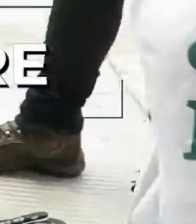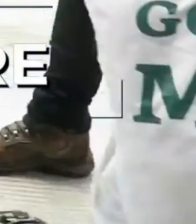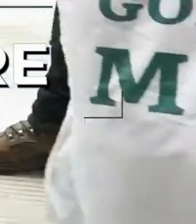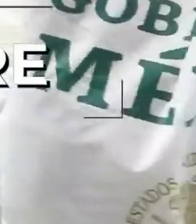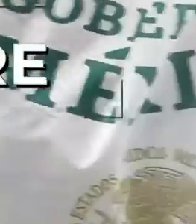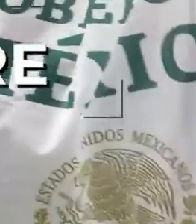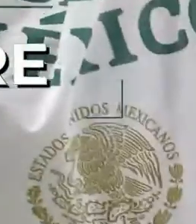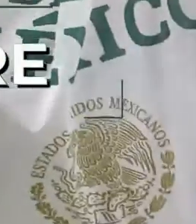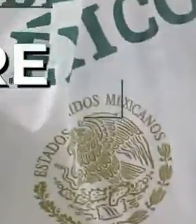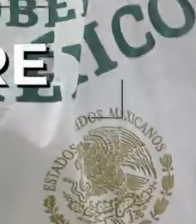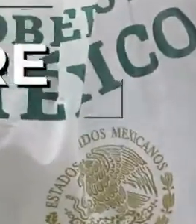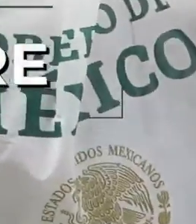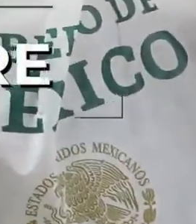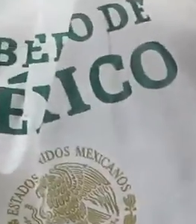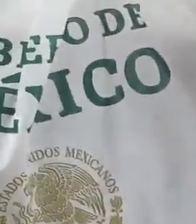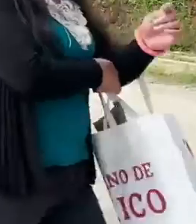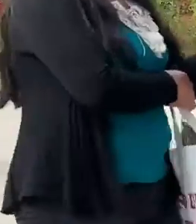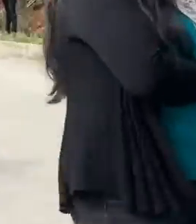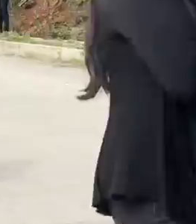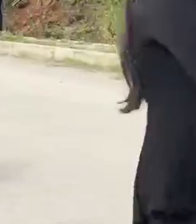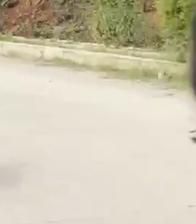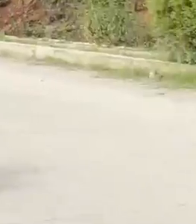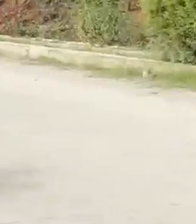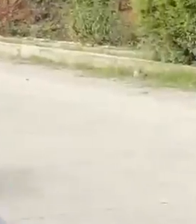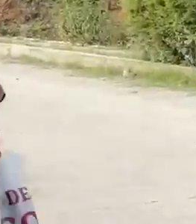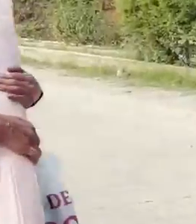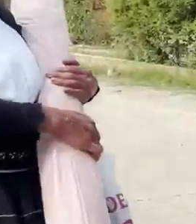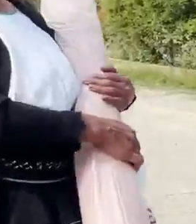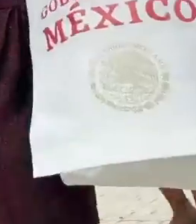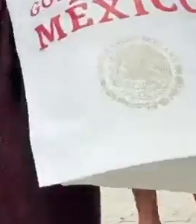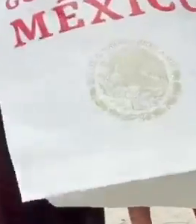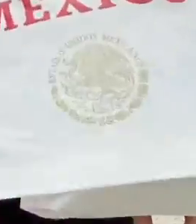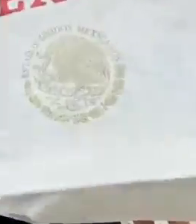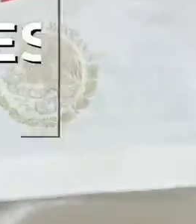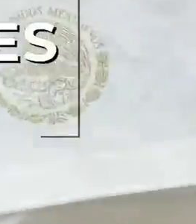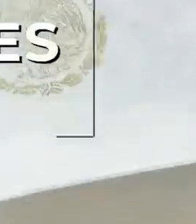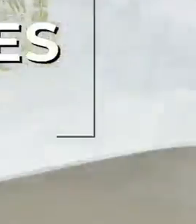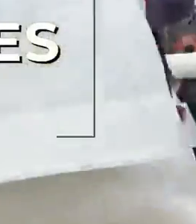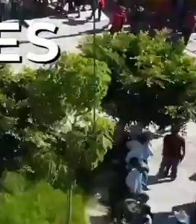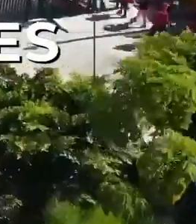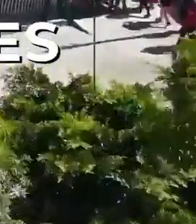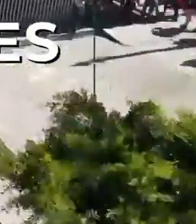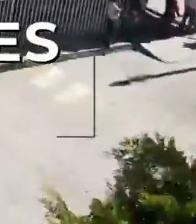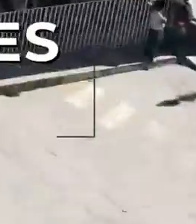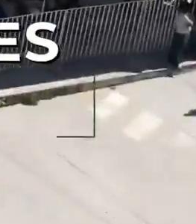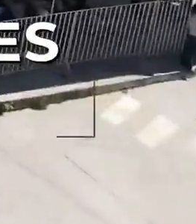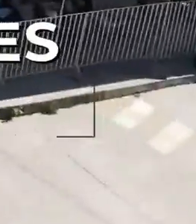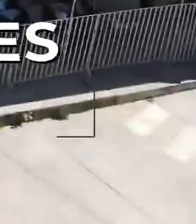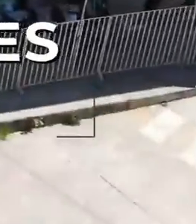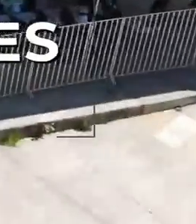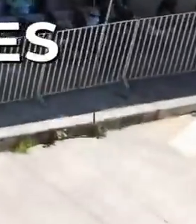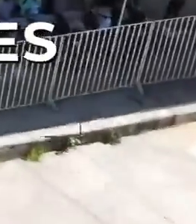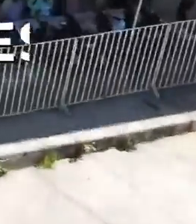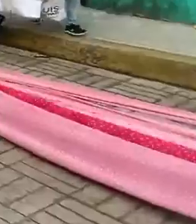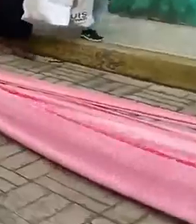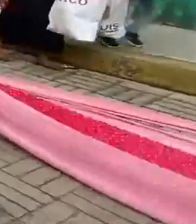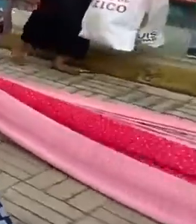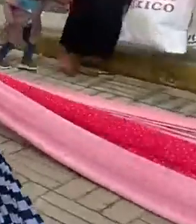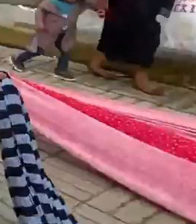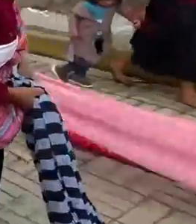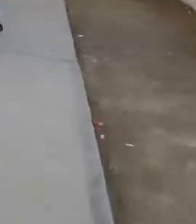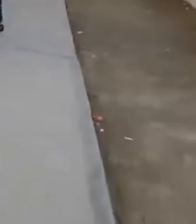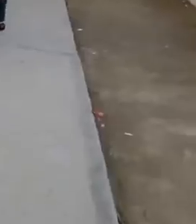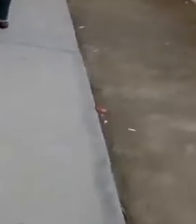noviembre. En total, se han entregado en las cuatro entidades cerca de 6 millones de bienes que fueron decomisados o